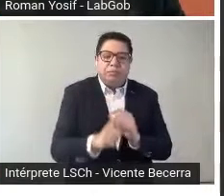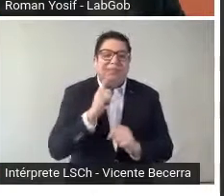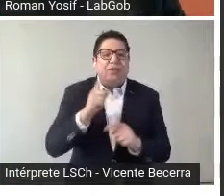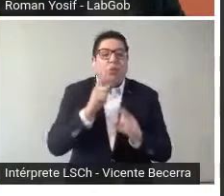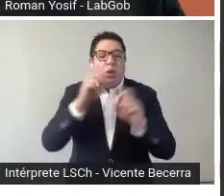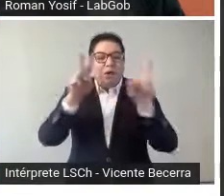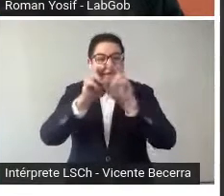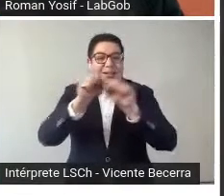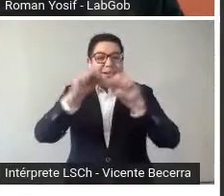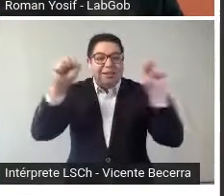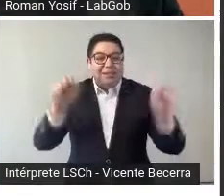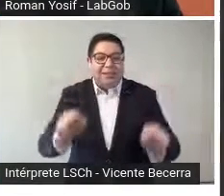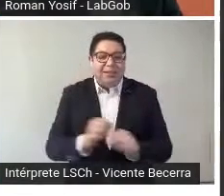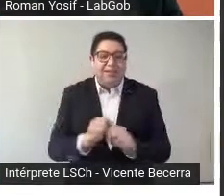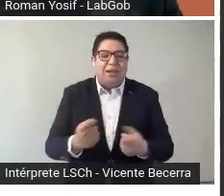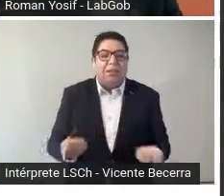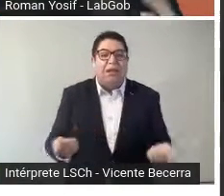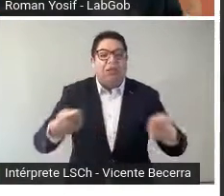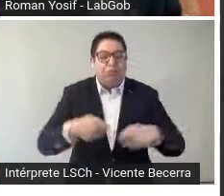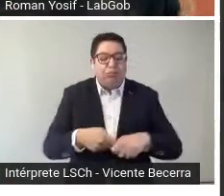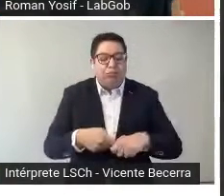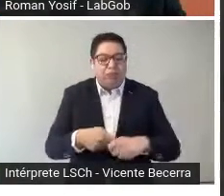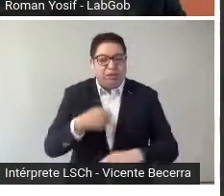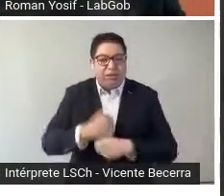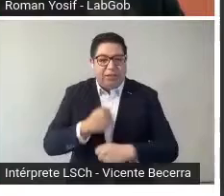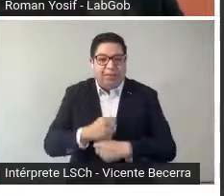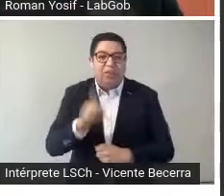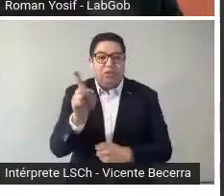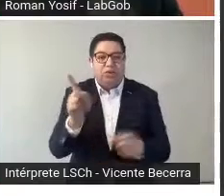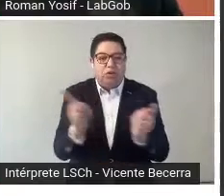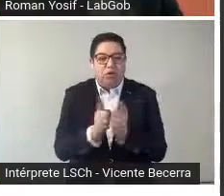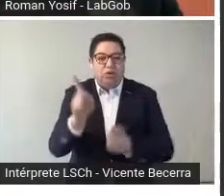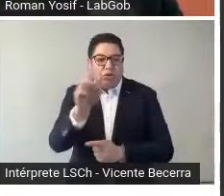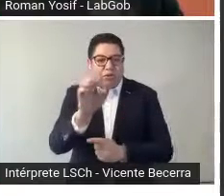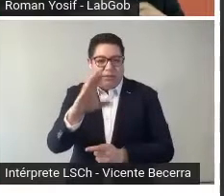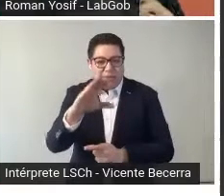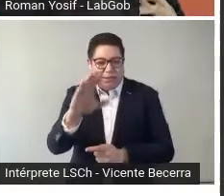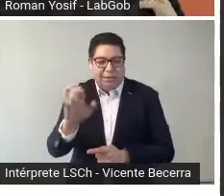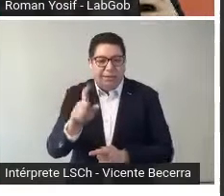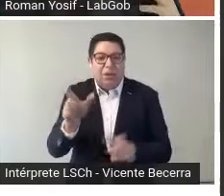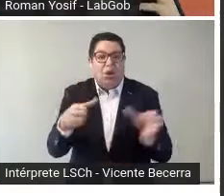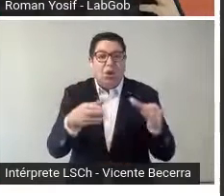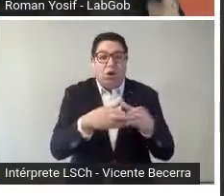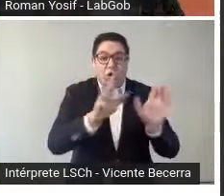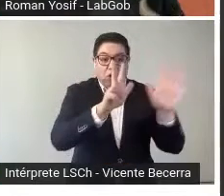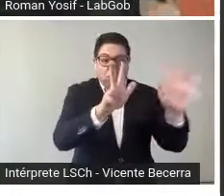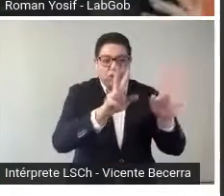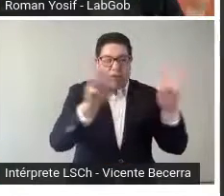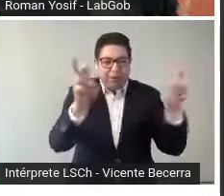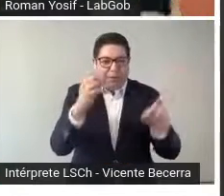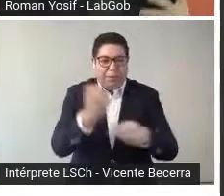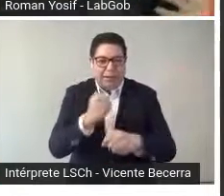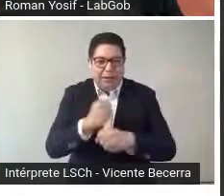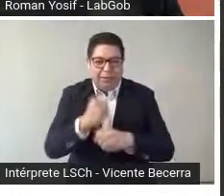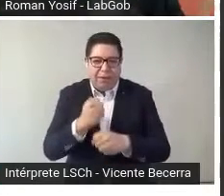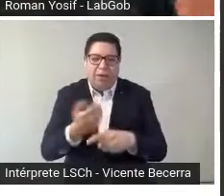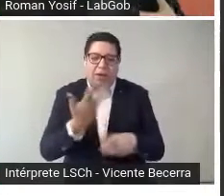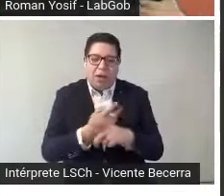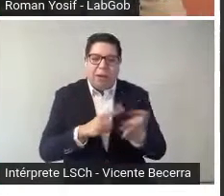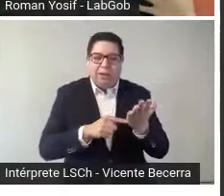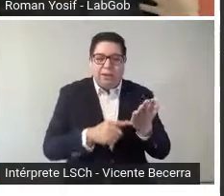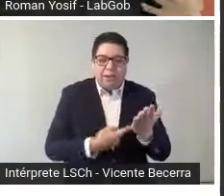sistema de subsidios al empleo de SENSE, donde colaboraron más de 8 instituciones públicas y donde utilizando los datos, la tecnología,